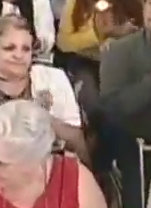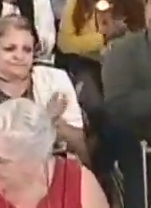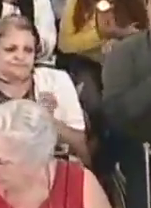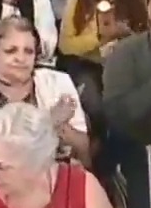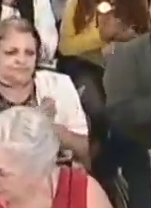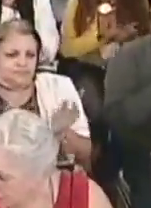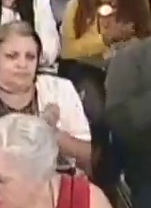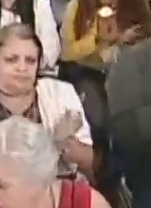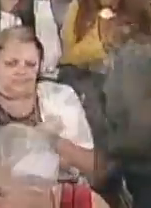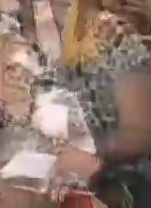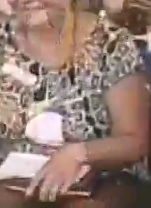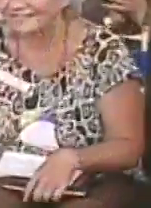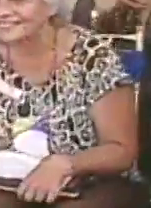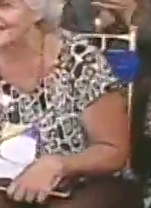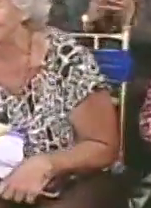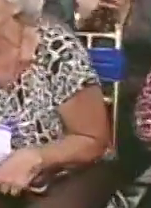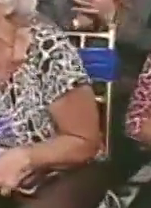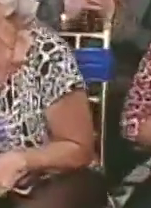Maribel León.